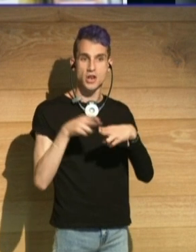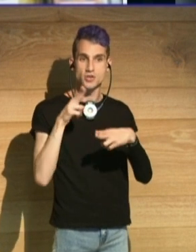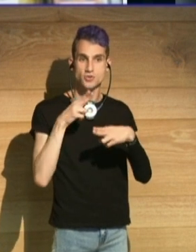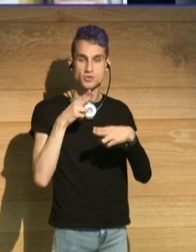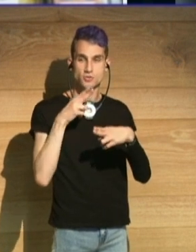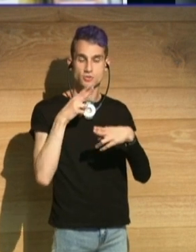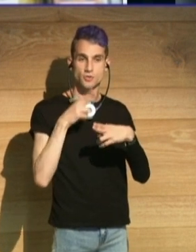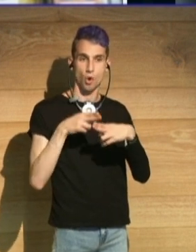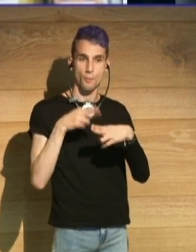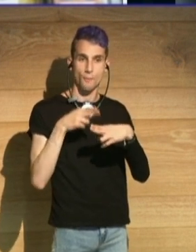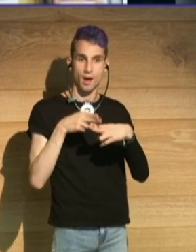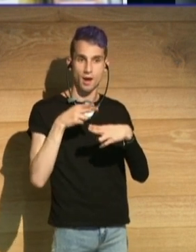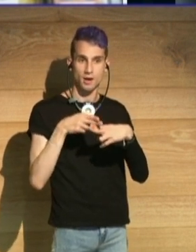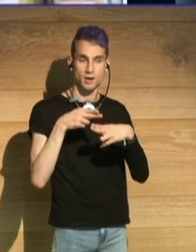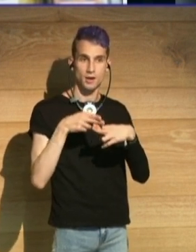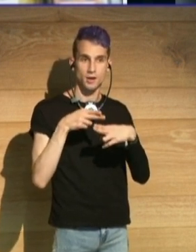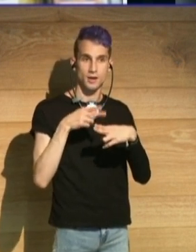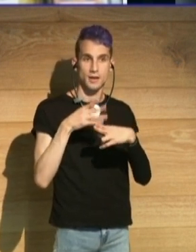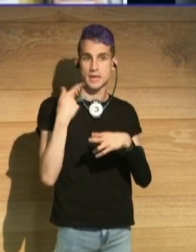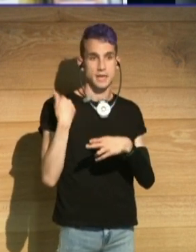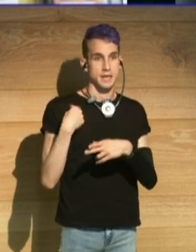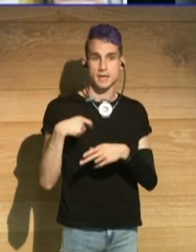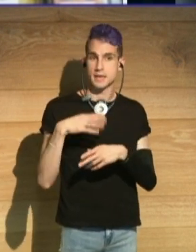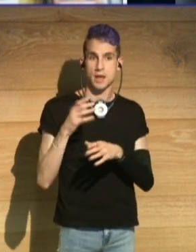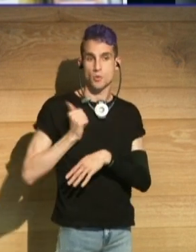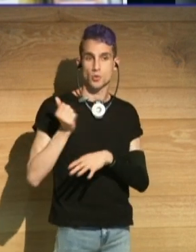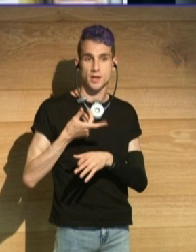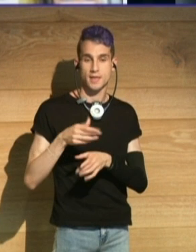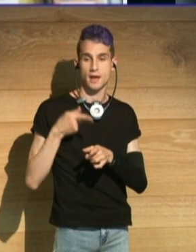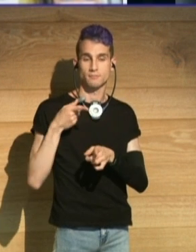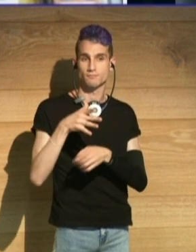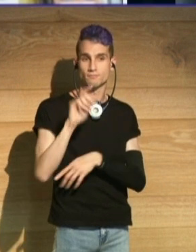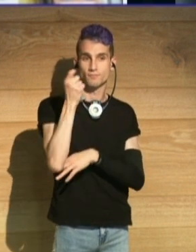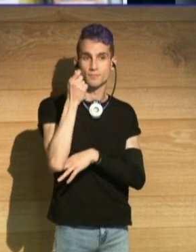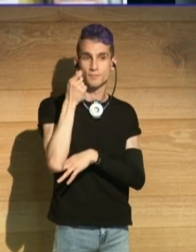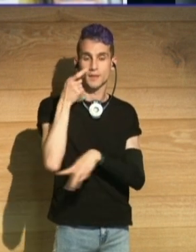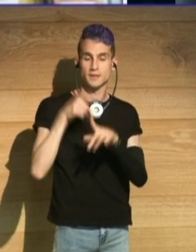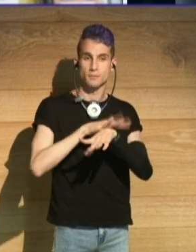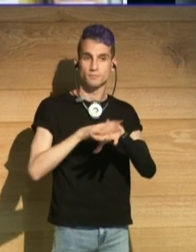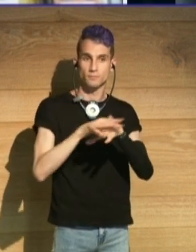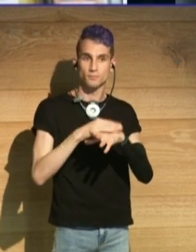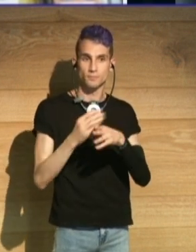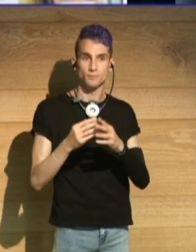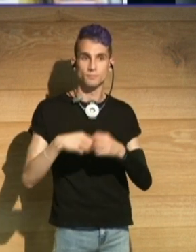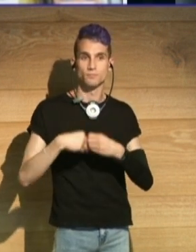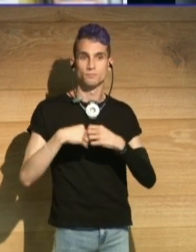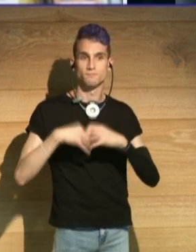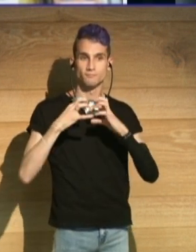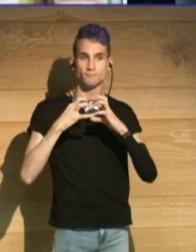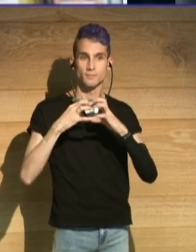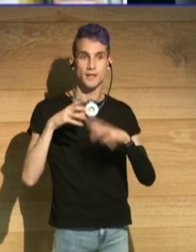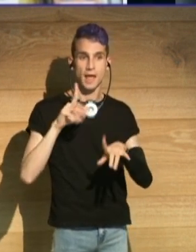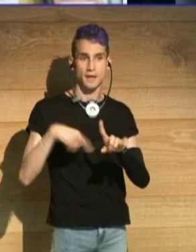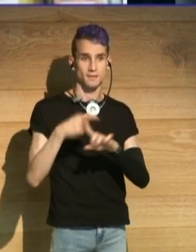confiere el encargo de formar su primer gobierno solo a 39 años. Entonces fue el más joven primer